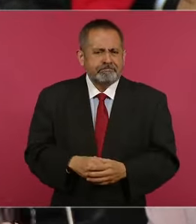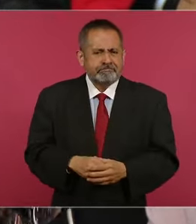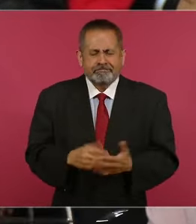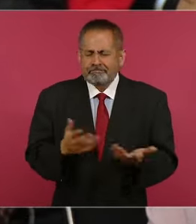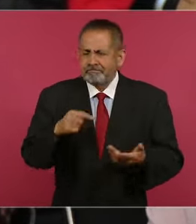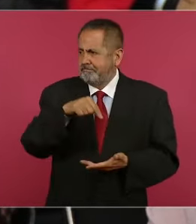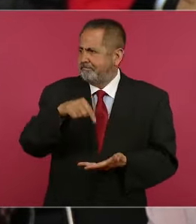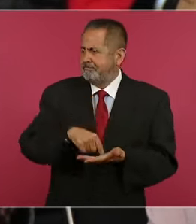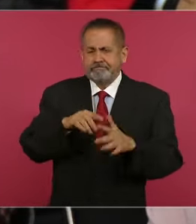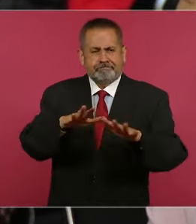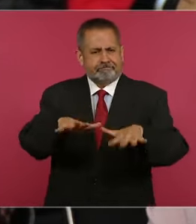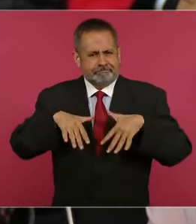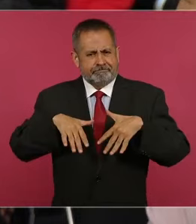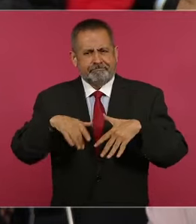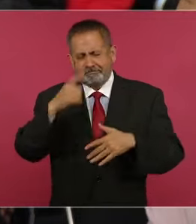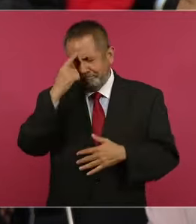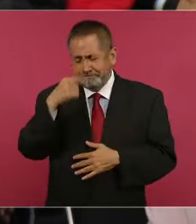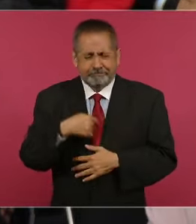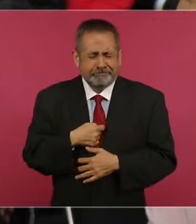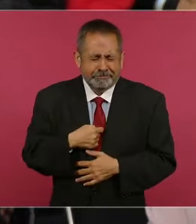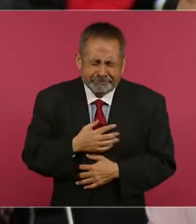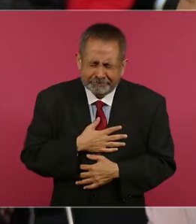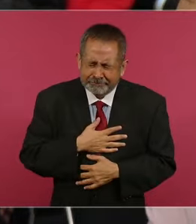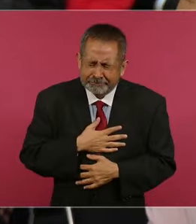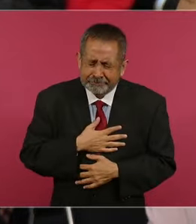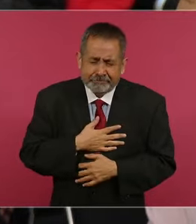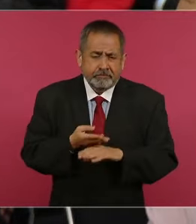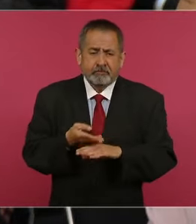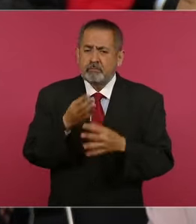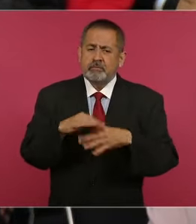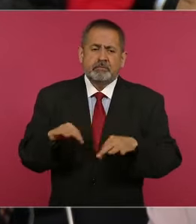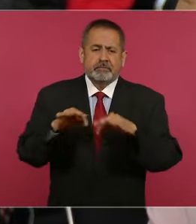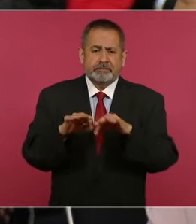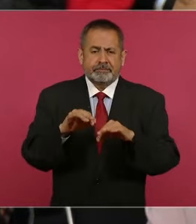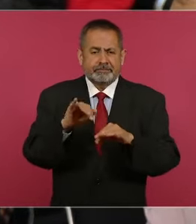Este espacio, la verdad, para mí ha sido muy importante, lo es,